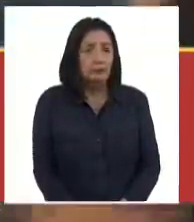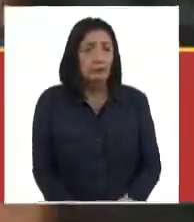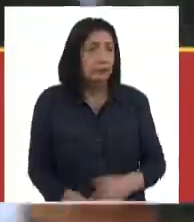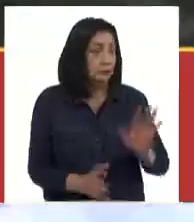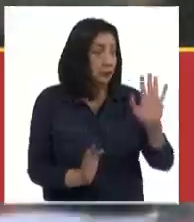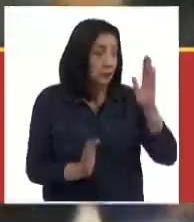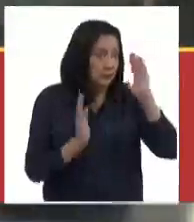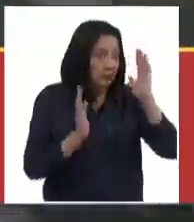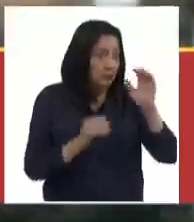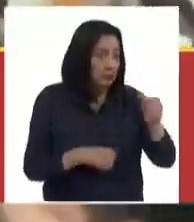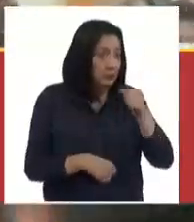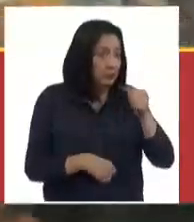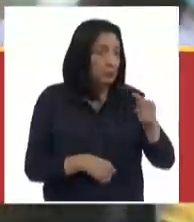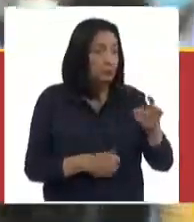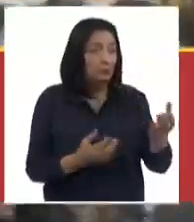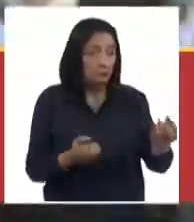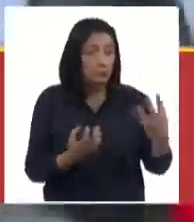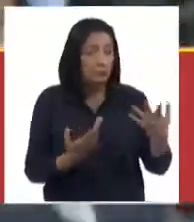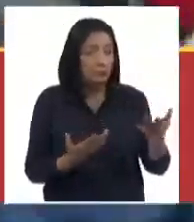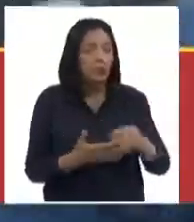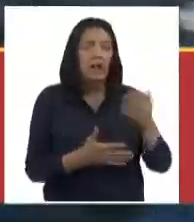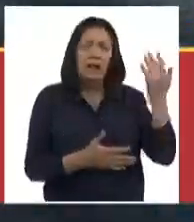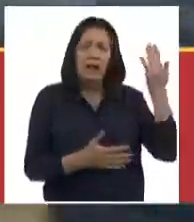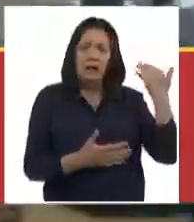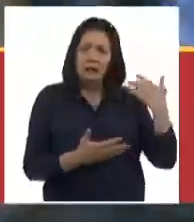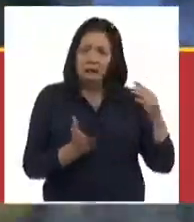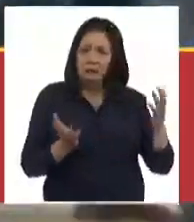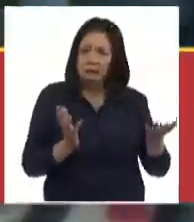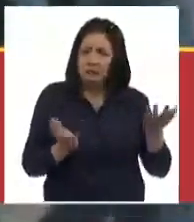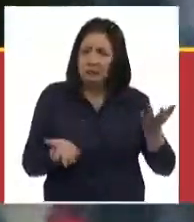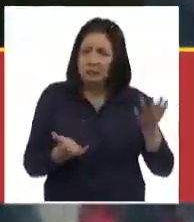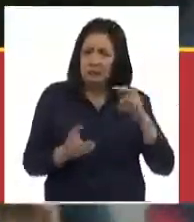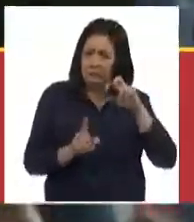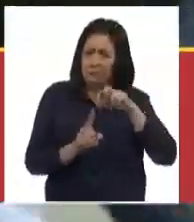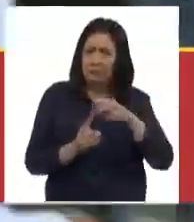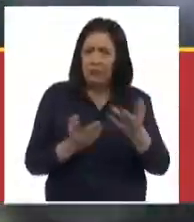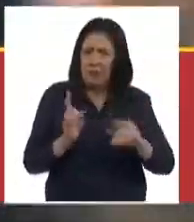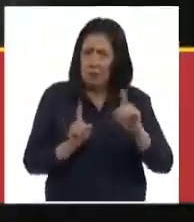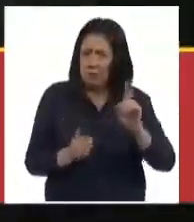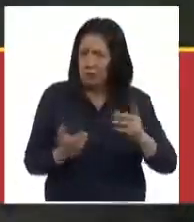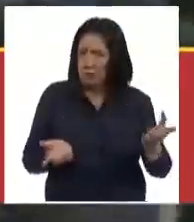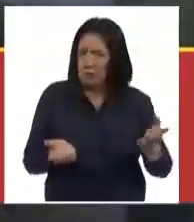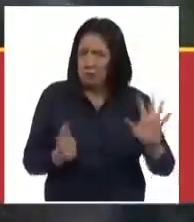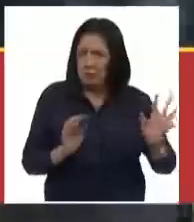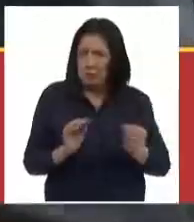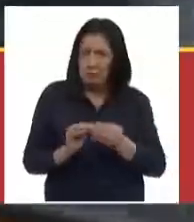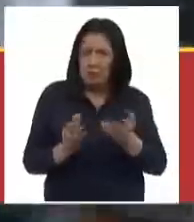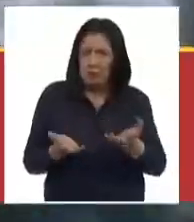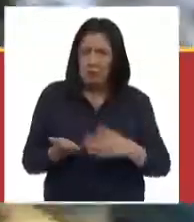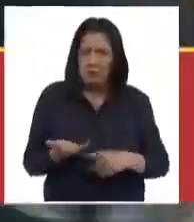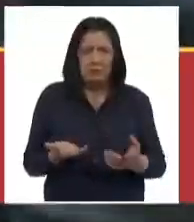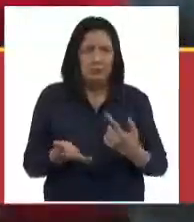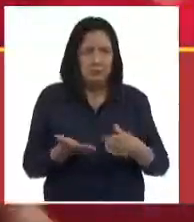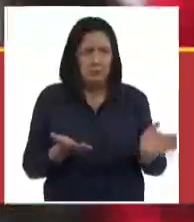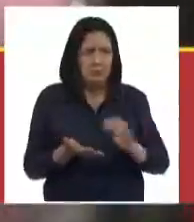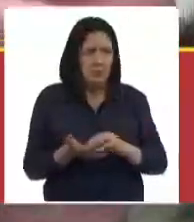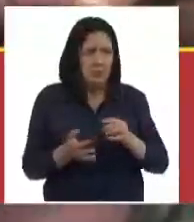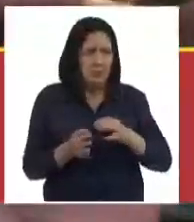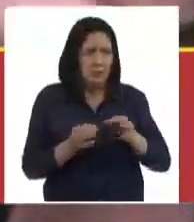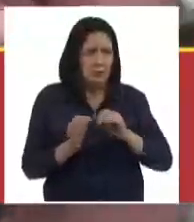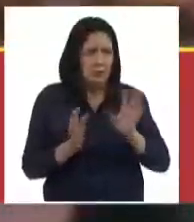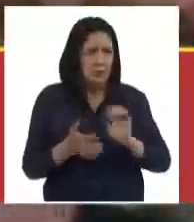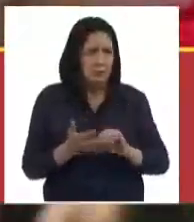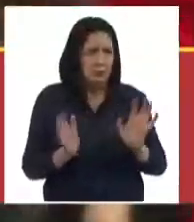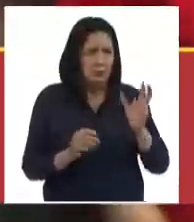Jorge, no sé si me escuchas, pero en otros momentos hemos podido de pronto captar algún comentario adicional que nos permita tener mayores luces sobre